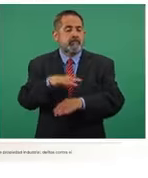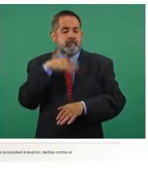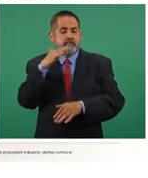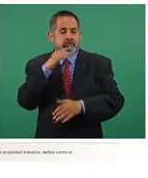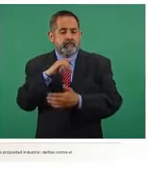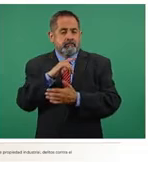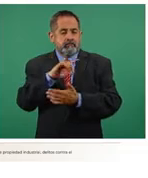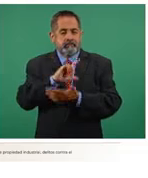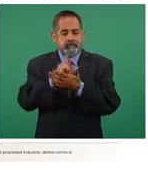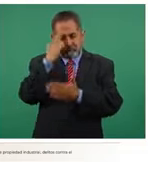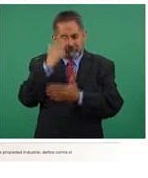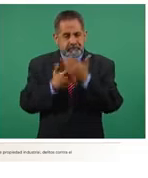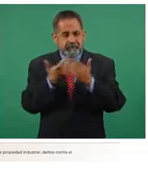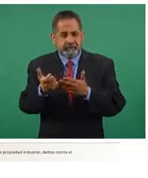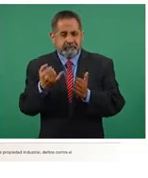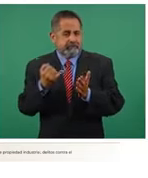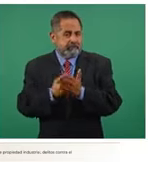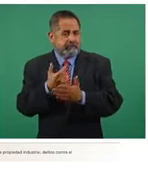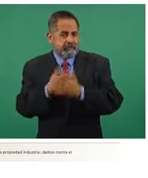y fiscales y de